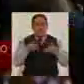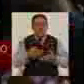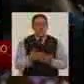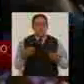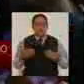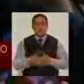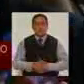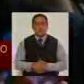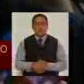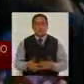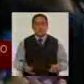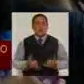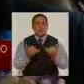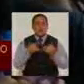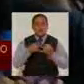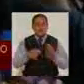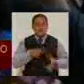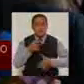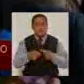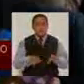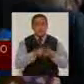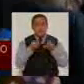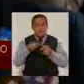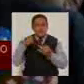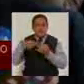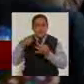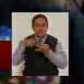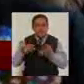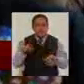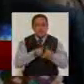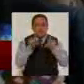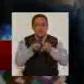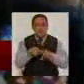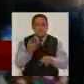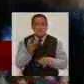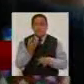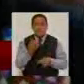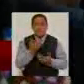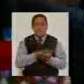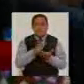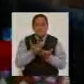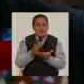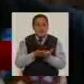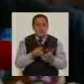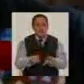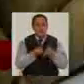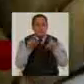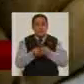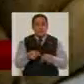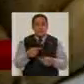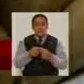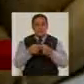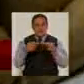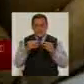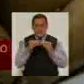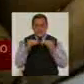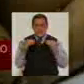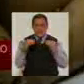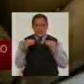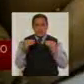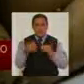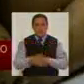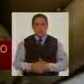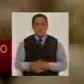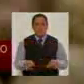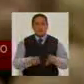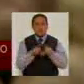producto. Ahora los americanos, además que consumen la papa frita, consumen una papa que denominan dedo, finger potato. La